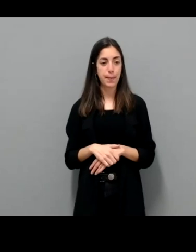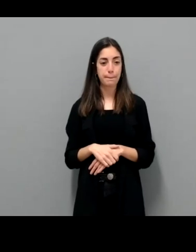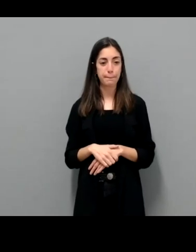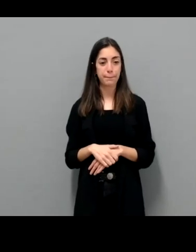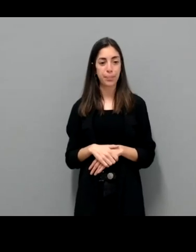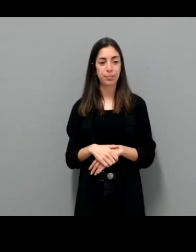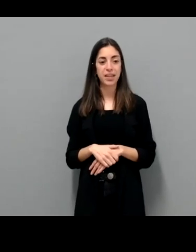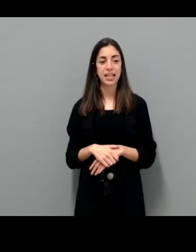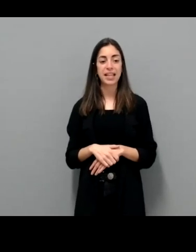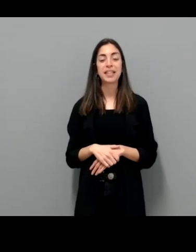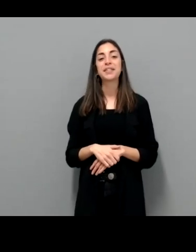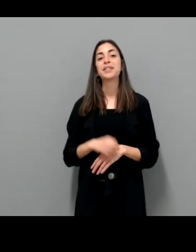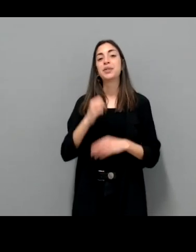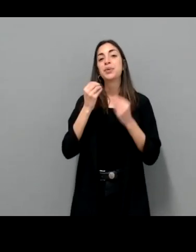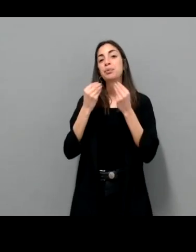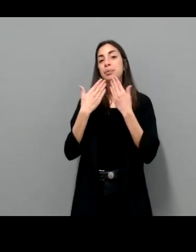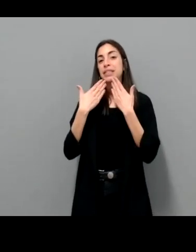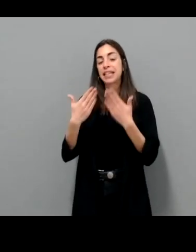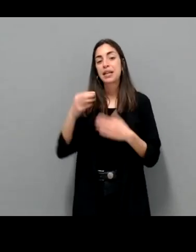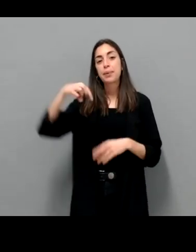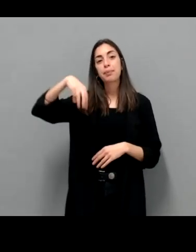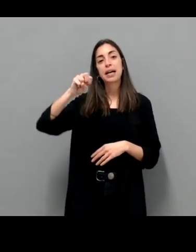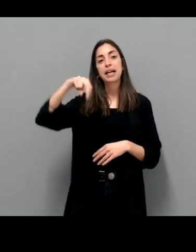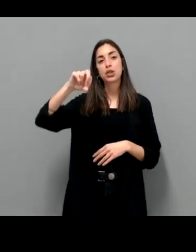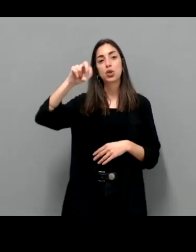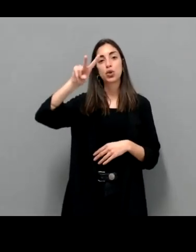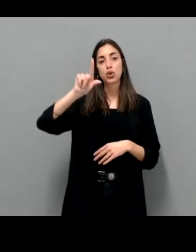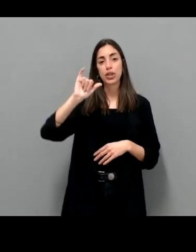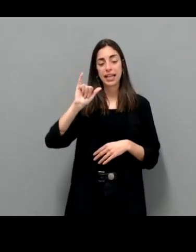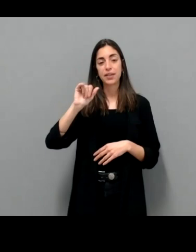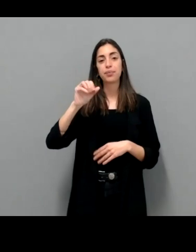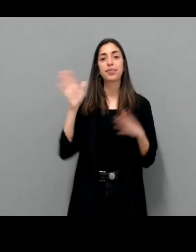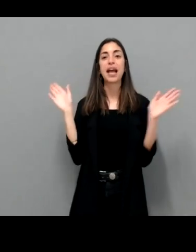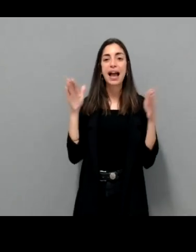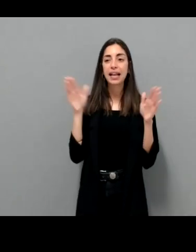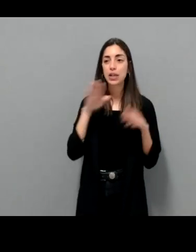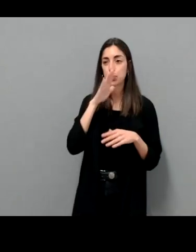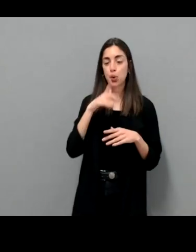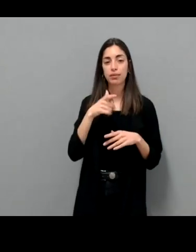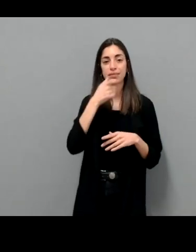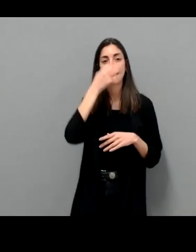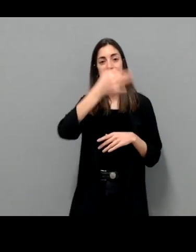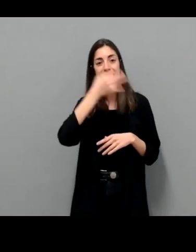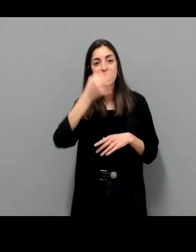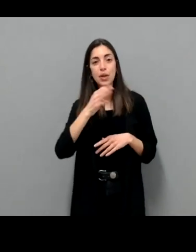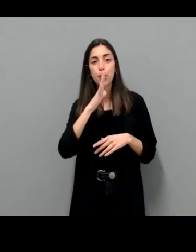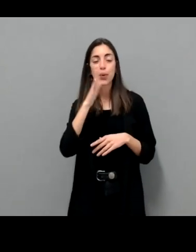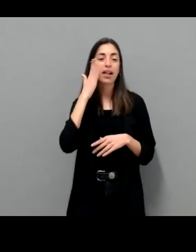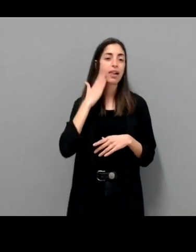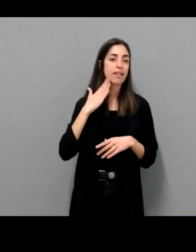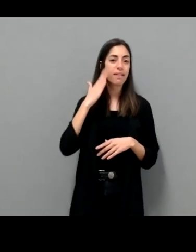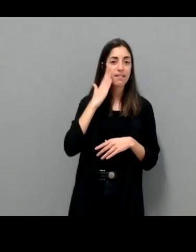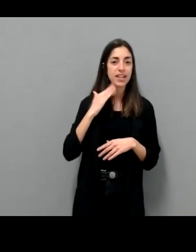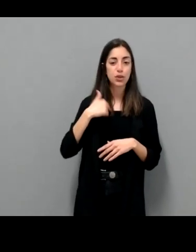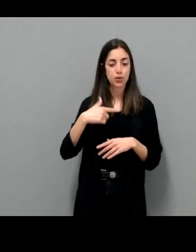Bueno, pues muchísimas gracias, Manoli, Ángeles, por vuestras palabras, por vuestro afecto que recibo y